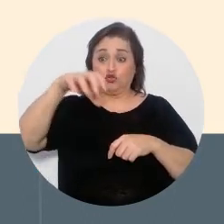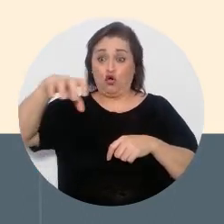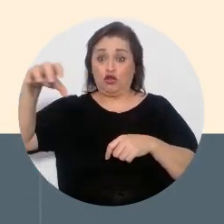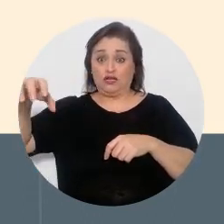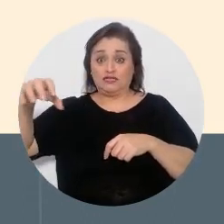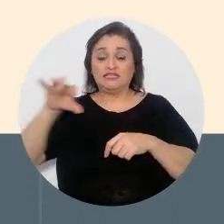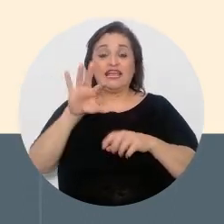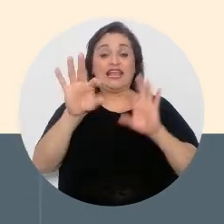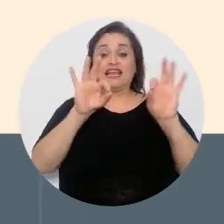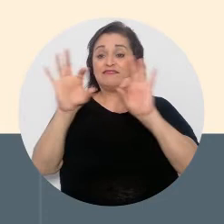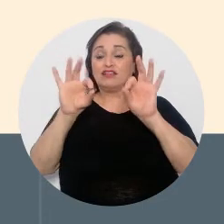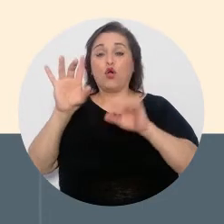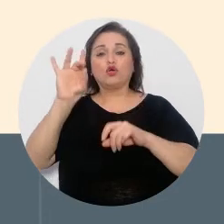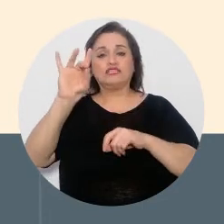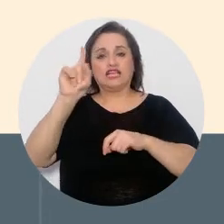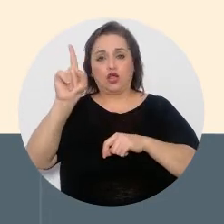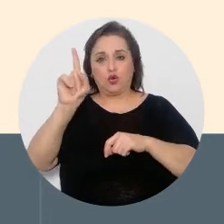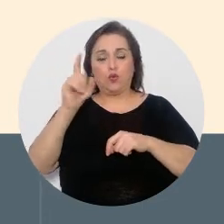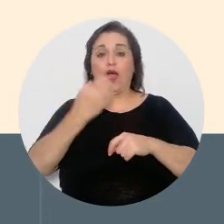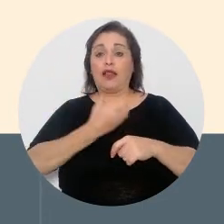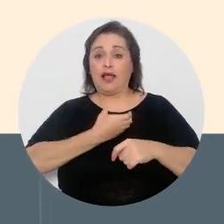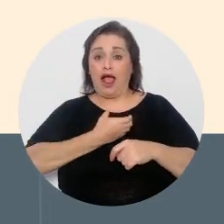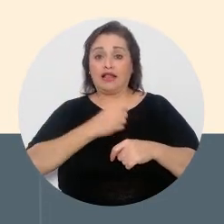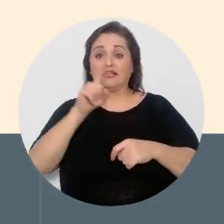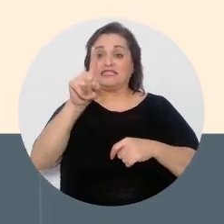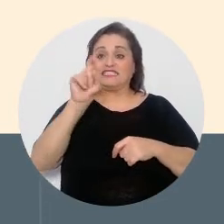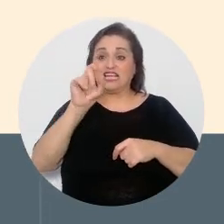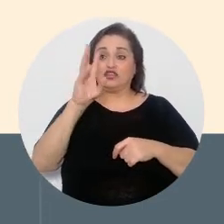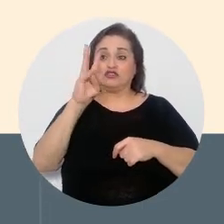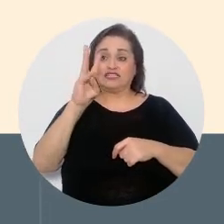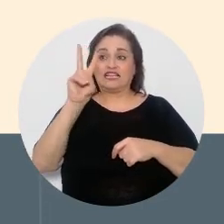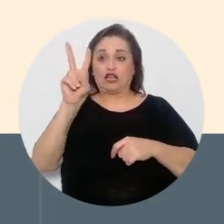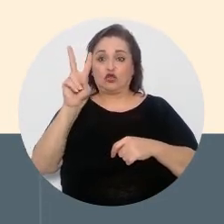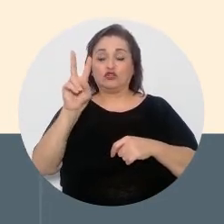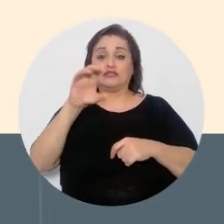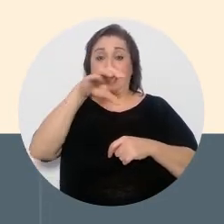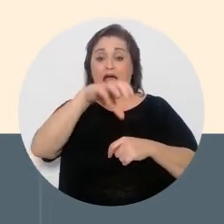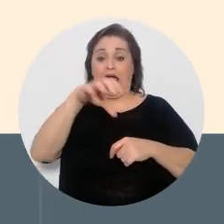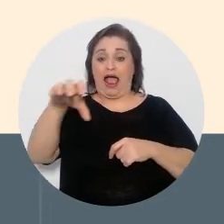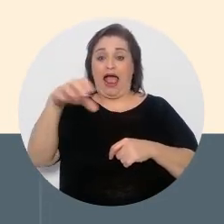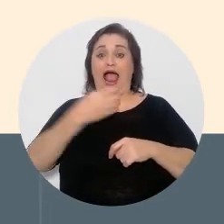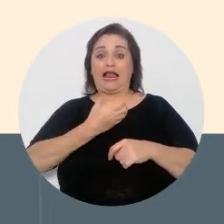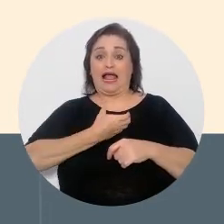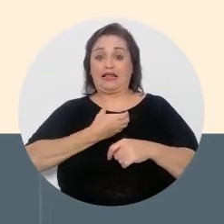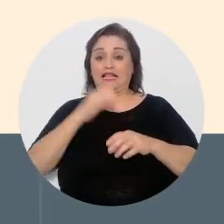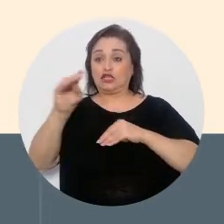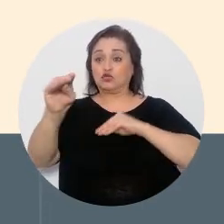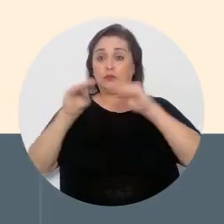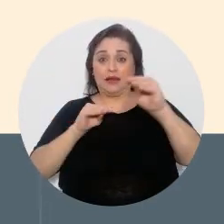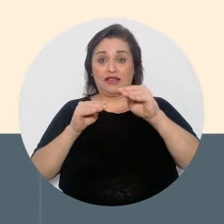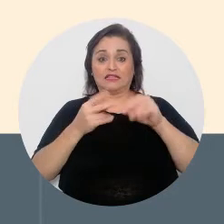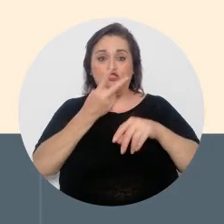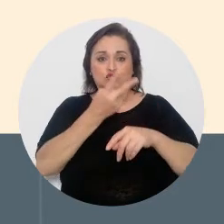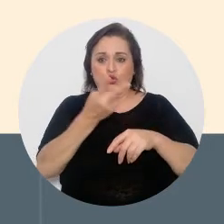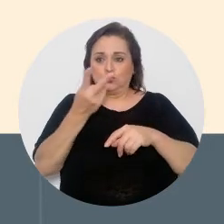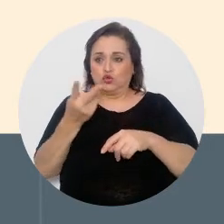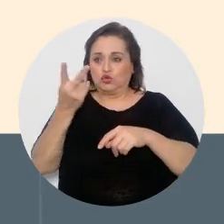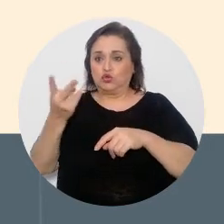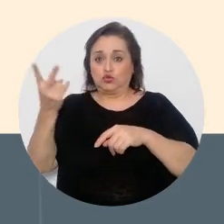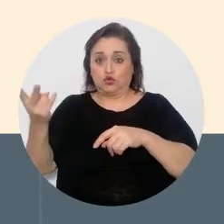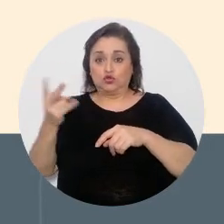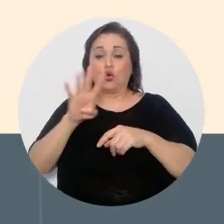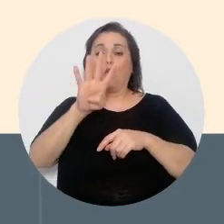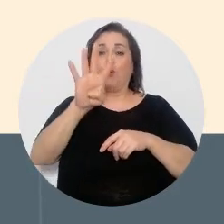entonces ahí se elegían las 81 alcaldías, 162 alcaldías suplentes, porque eran 2 por cada una de